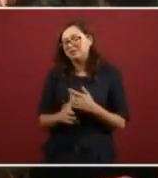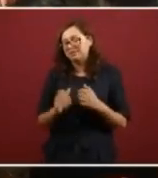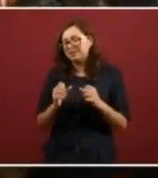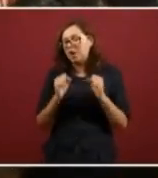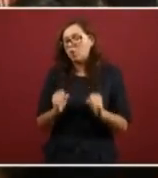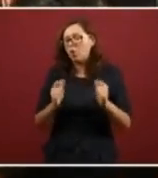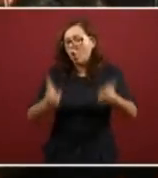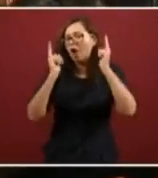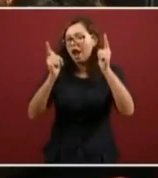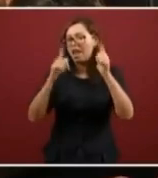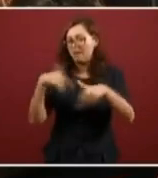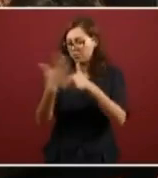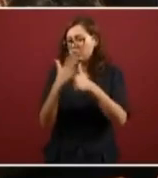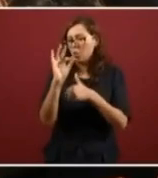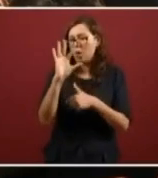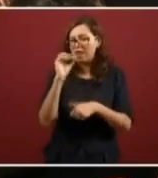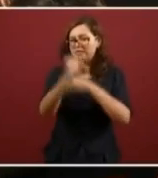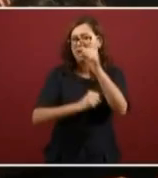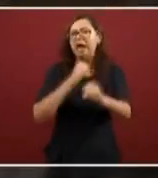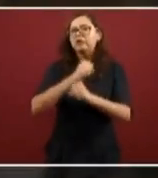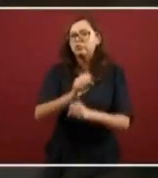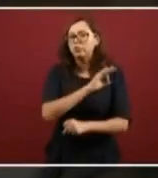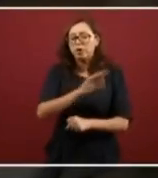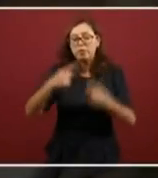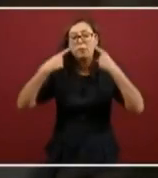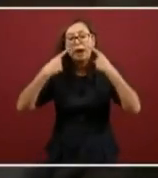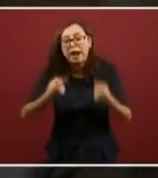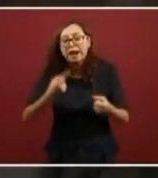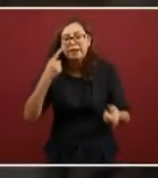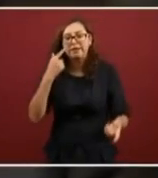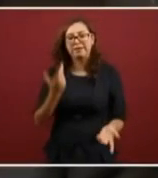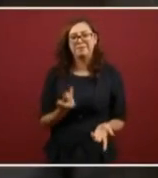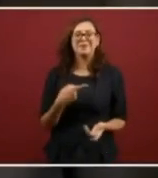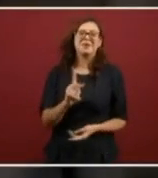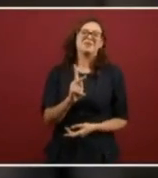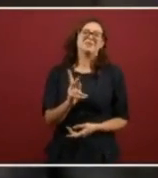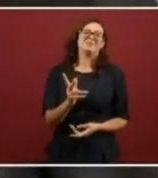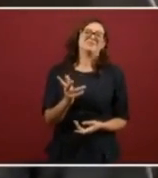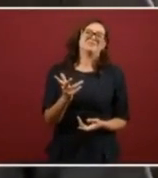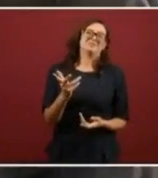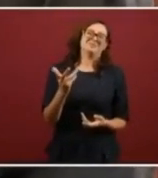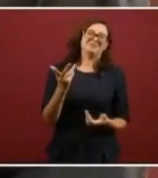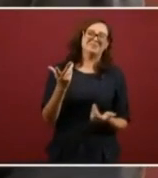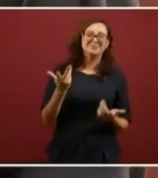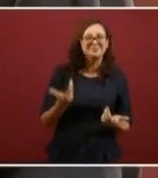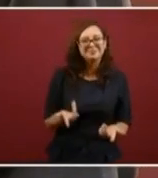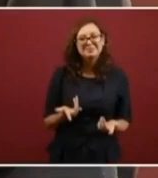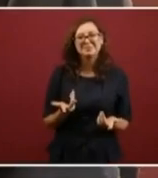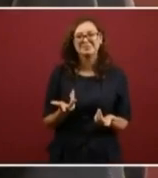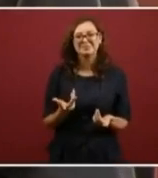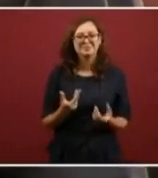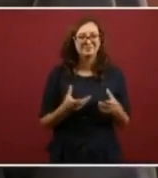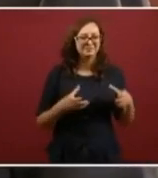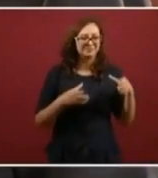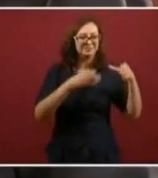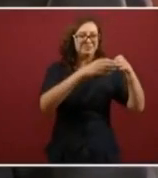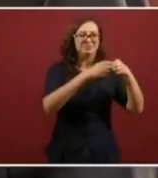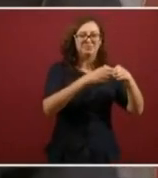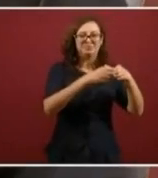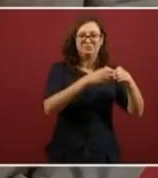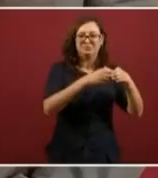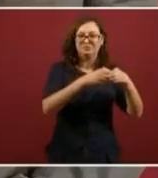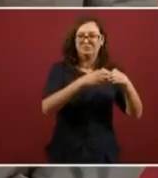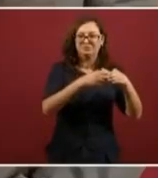Pero así están las cosas. O sea, hay una oposición